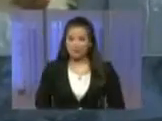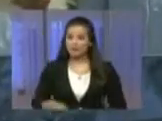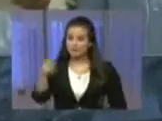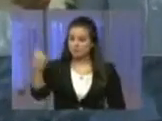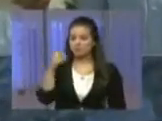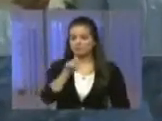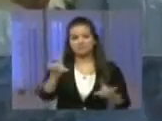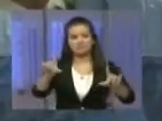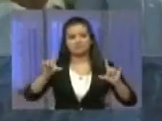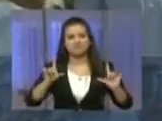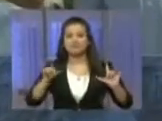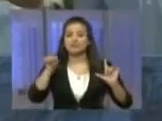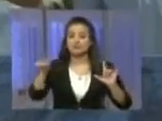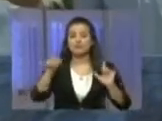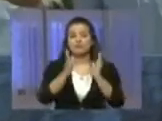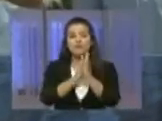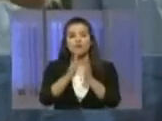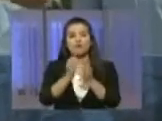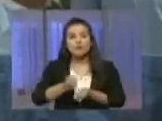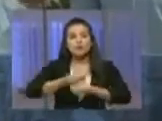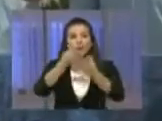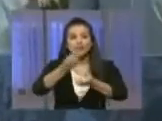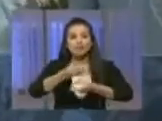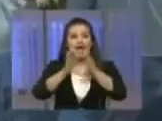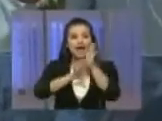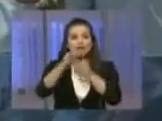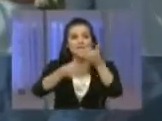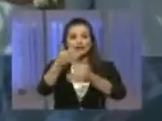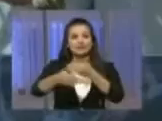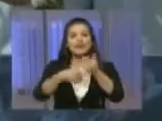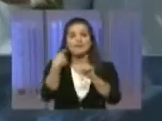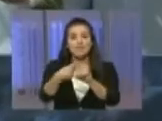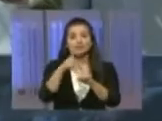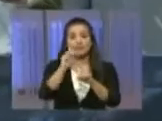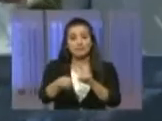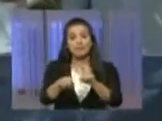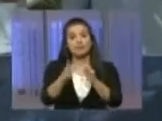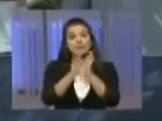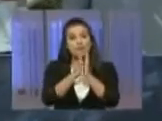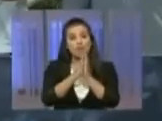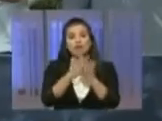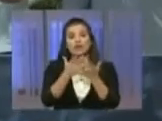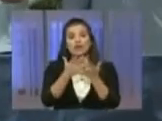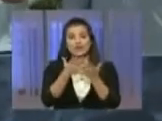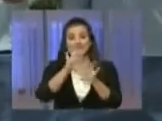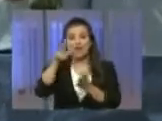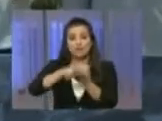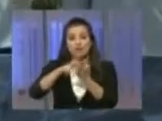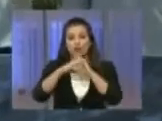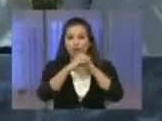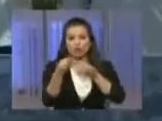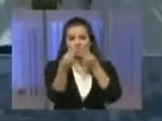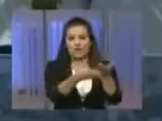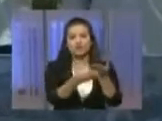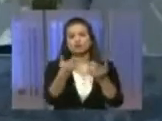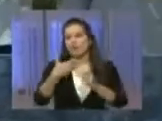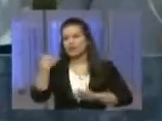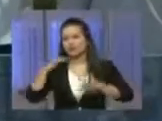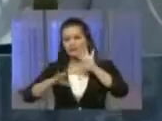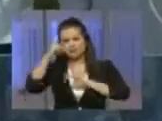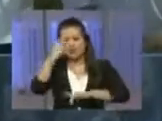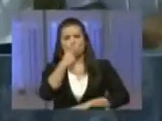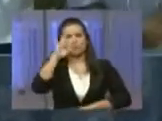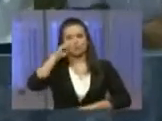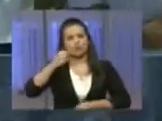cámaras para que muestre todos los avances y además proceda a entregarle los autobuses que me comprometí entregarle hace 15 días a los